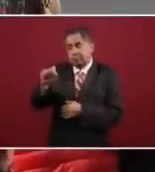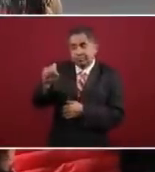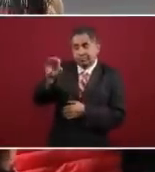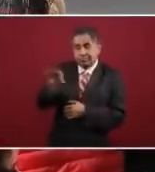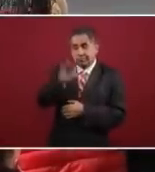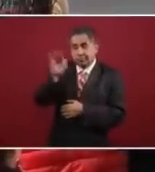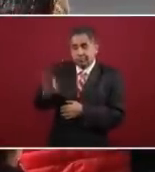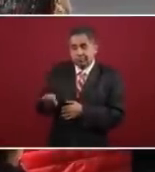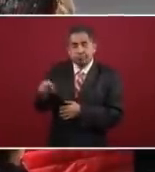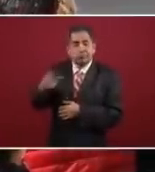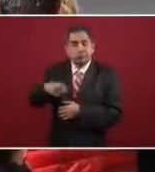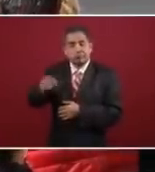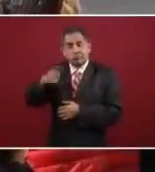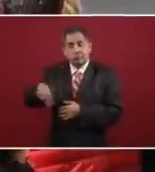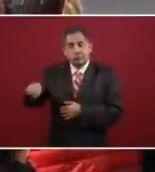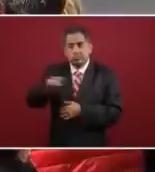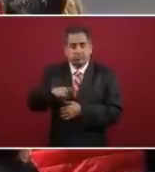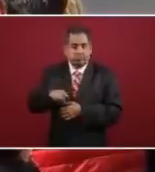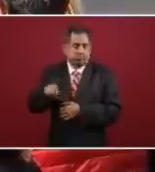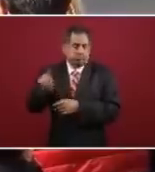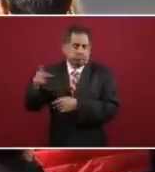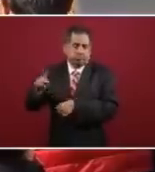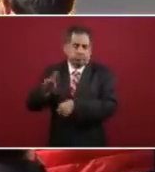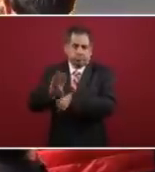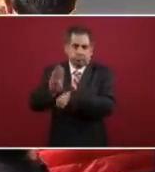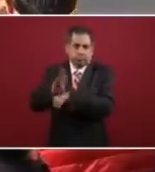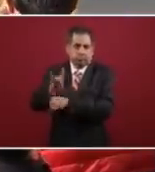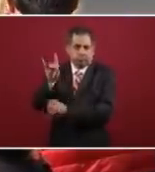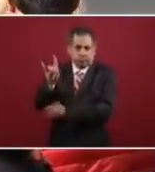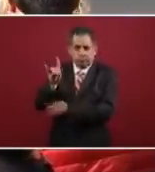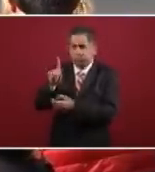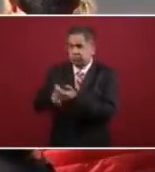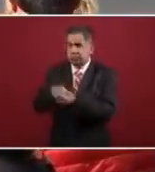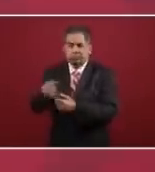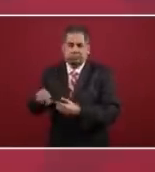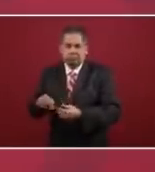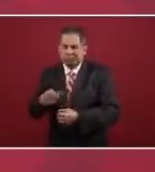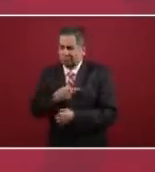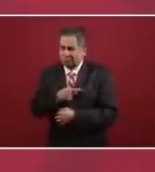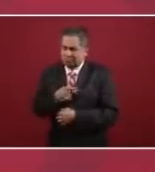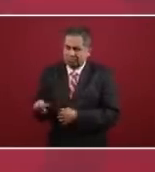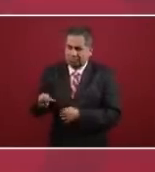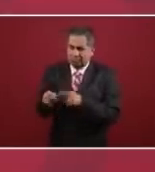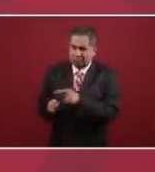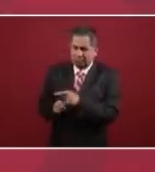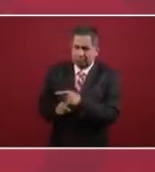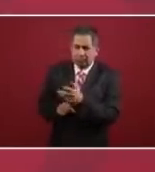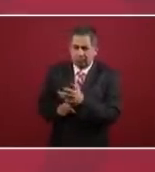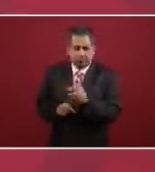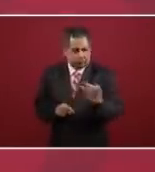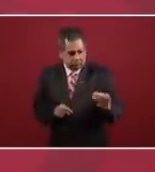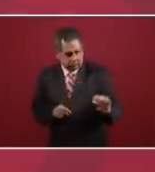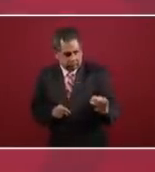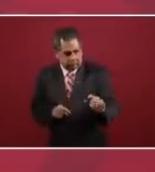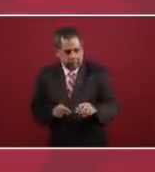60% de bolivianos viviendo en la pobreza. Y